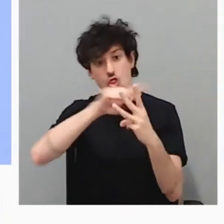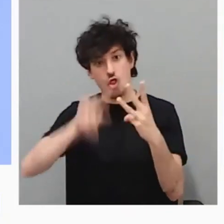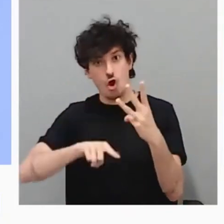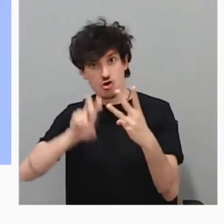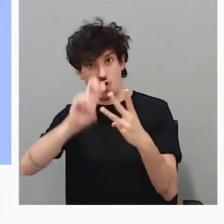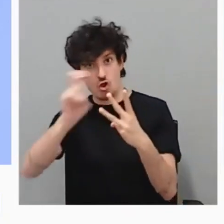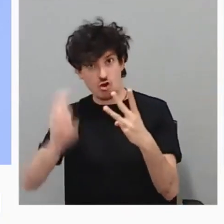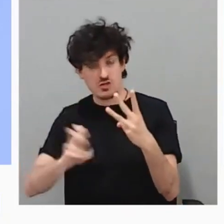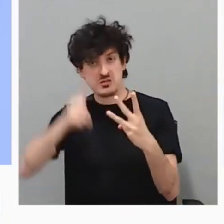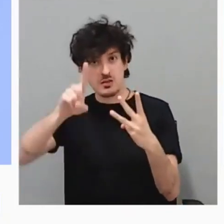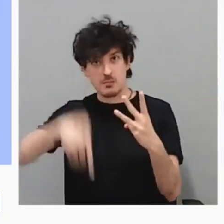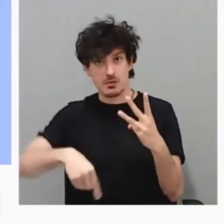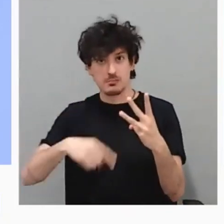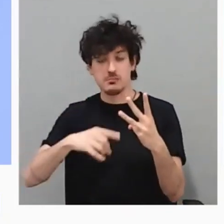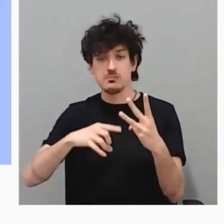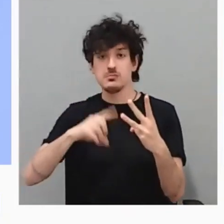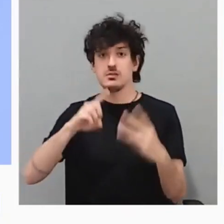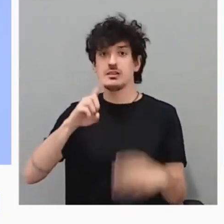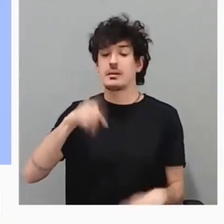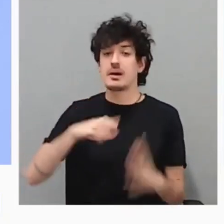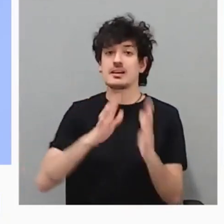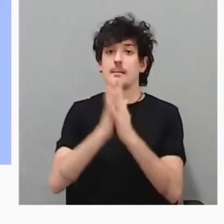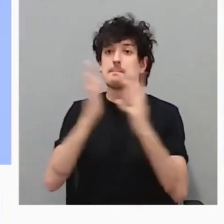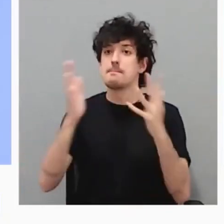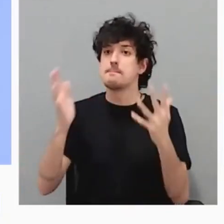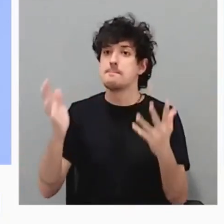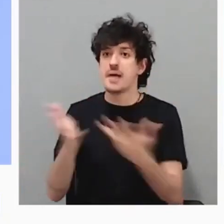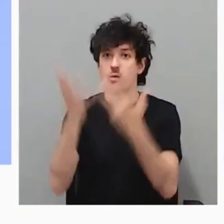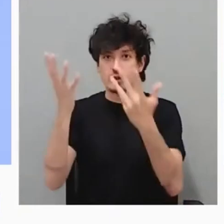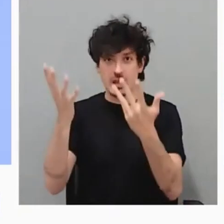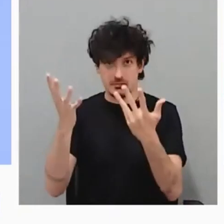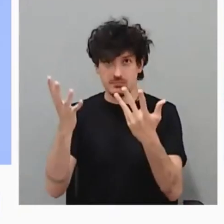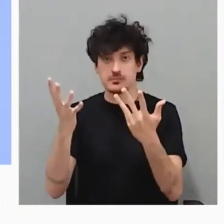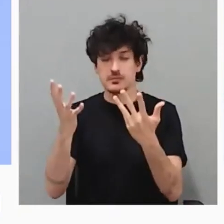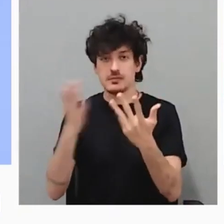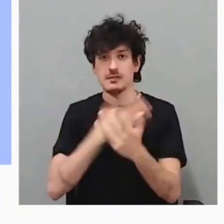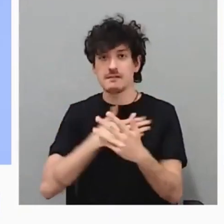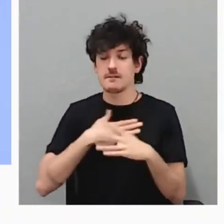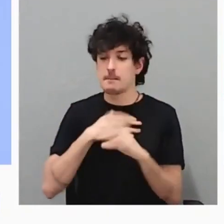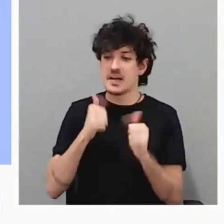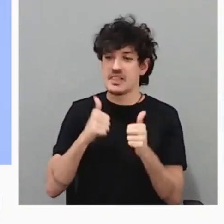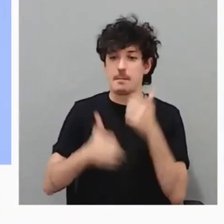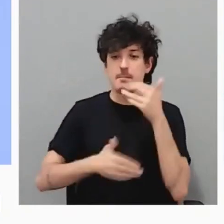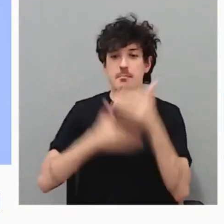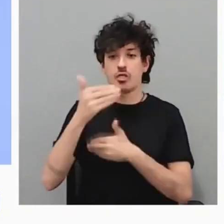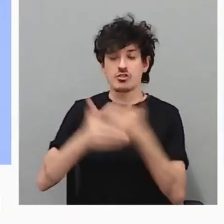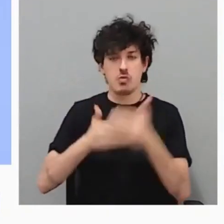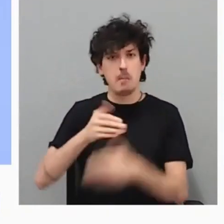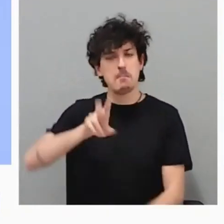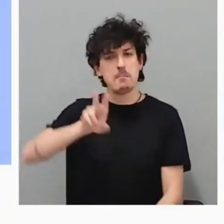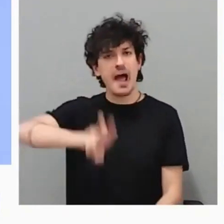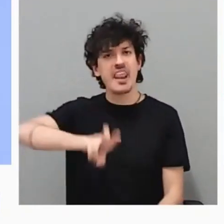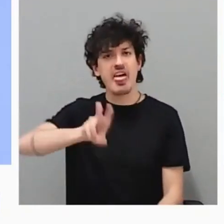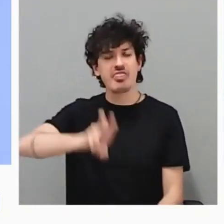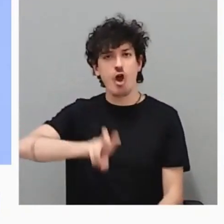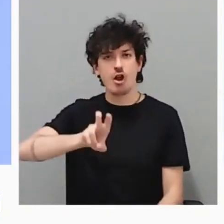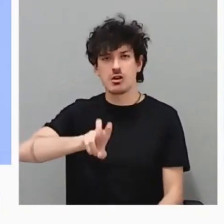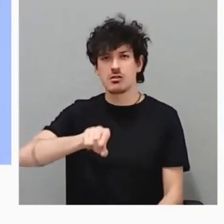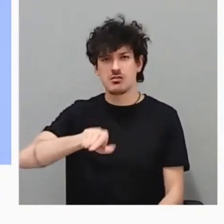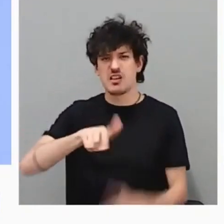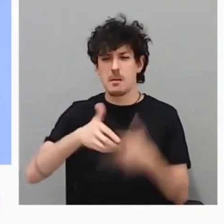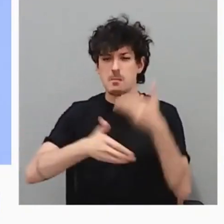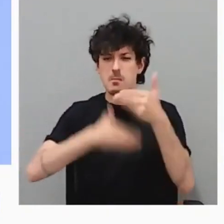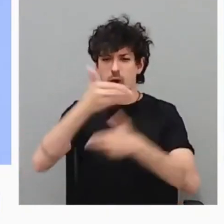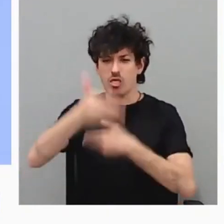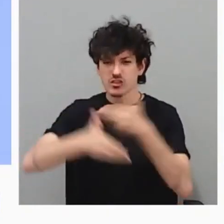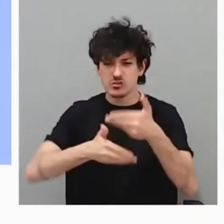proyectos, y ese pivotaje, ¿no? Y entonces me gustaría empezar ese proceso de validación, que en ese proceso, ¿qué obstáculos